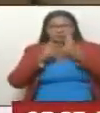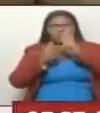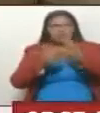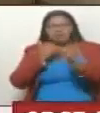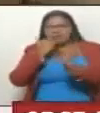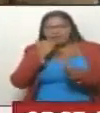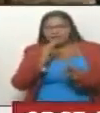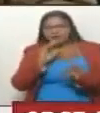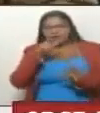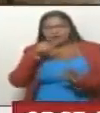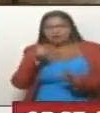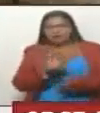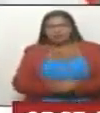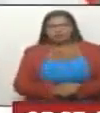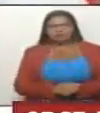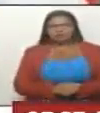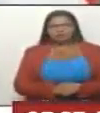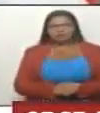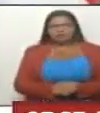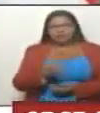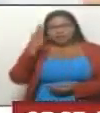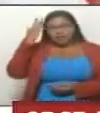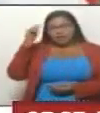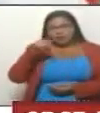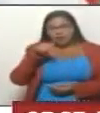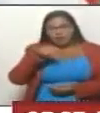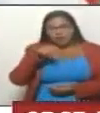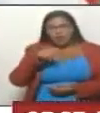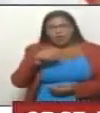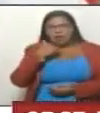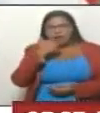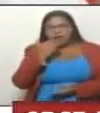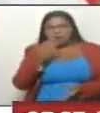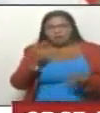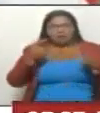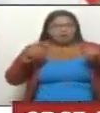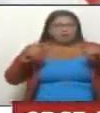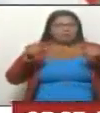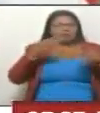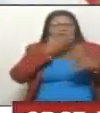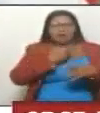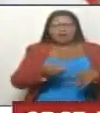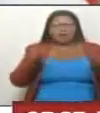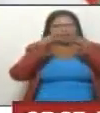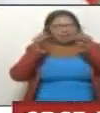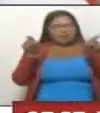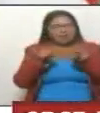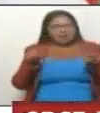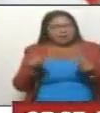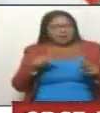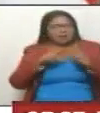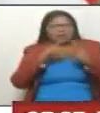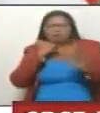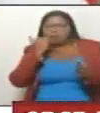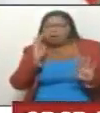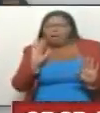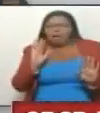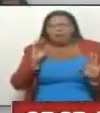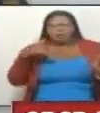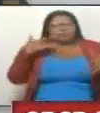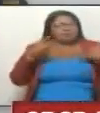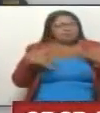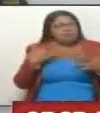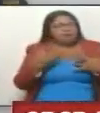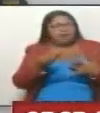Ok, no, listo. Creo que hoy hay un condumio navideño, entiendo, sí, o sea, un encuentro navideño, una